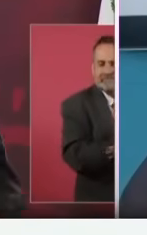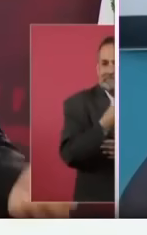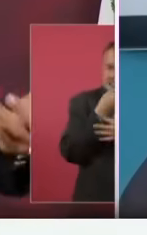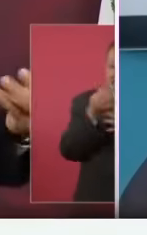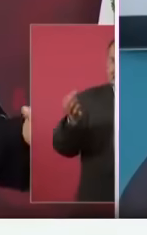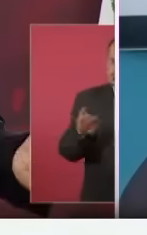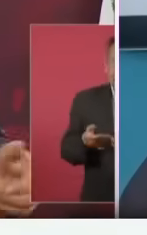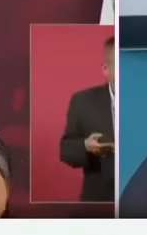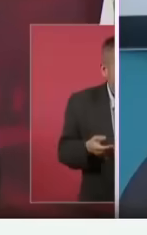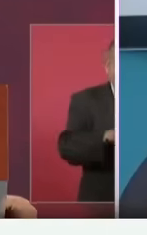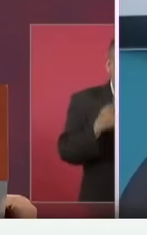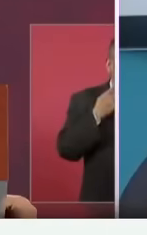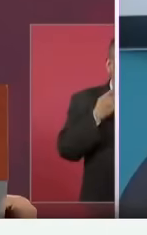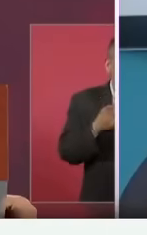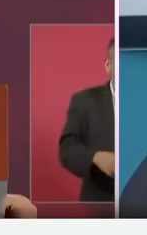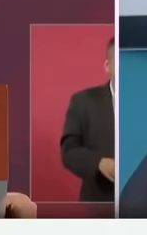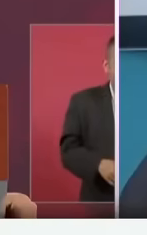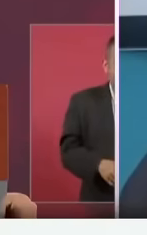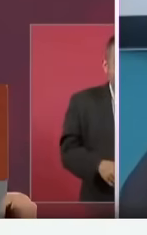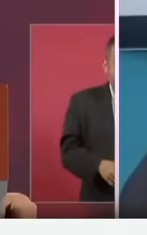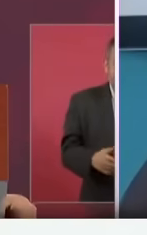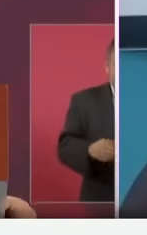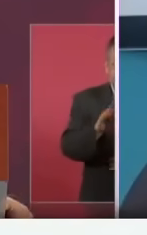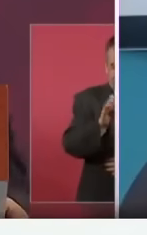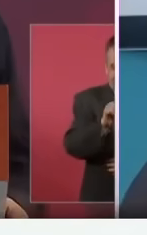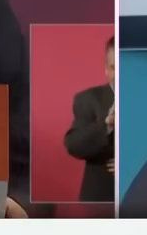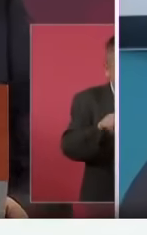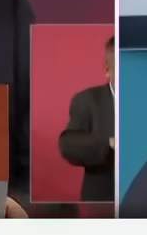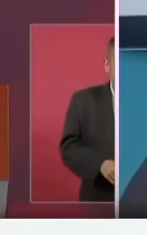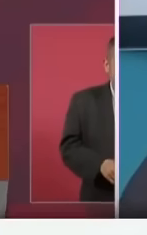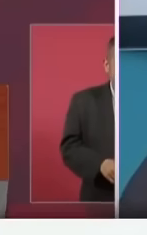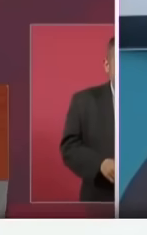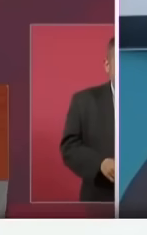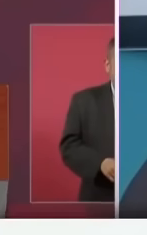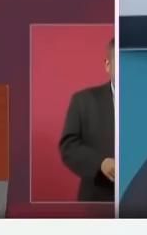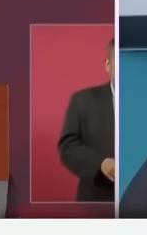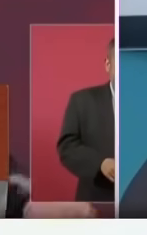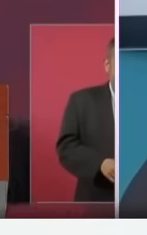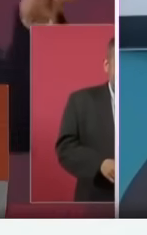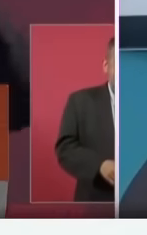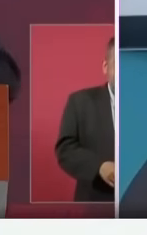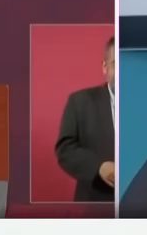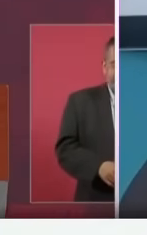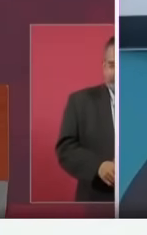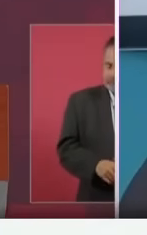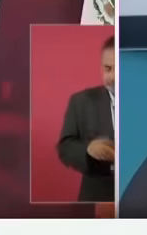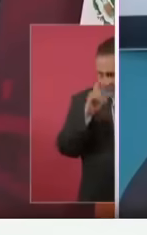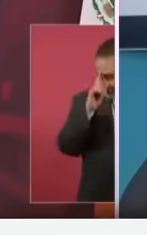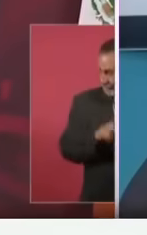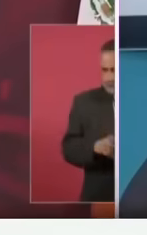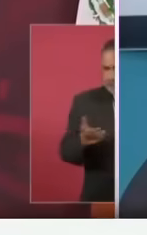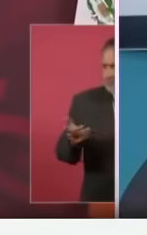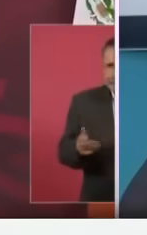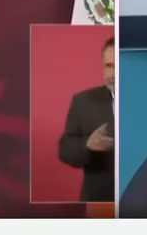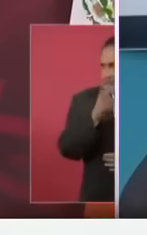Gálvez, pues son asuntos indeseables. El presidente debe estar en su trabajo. Su trabajo no